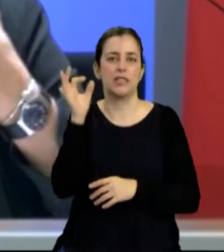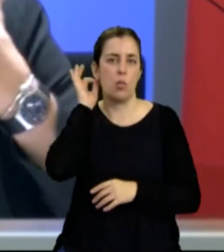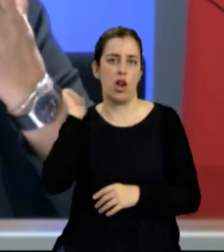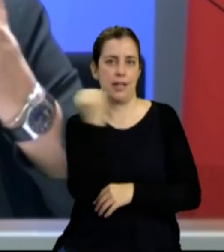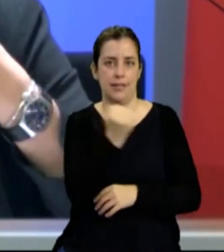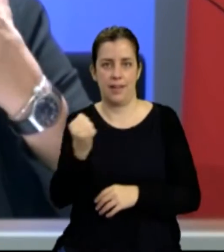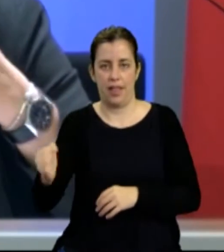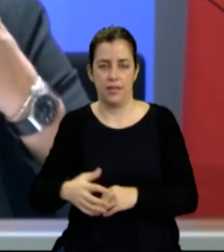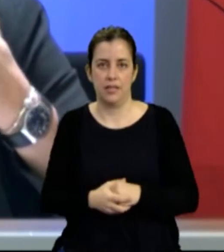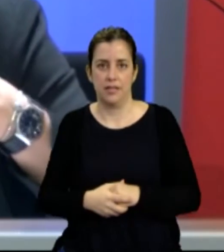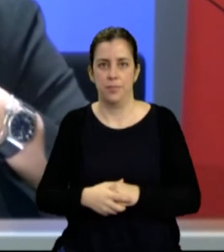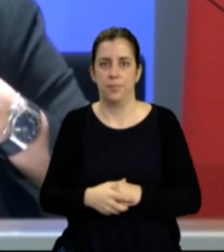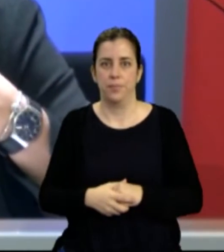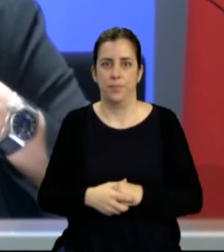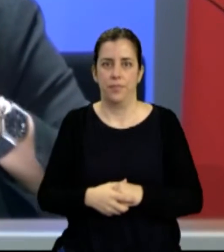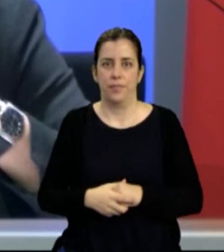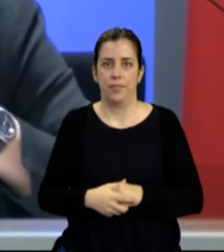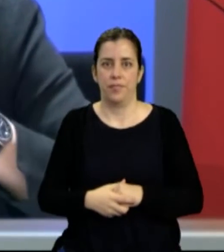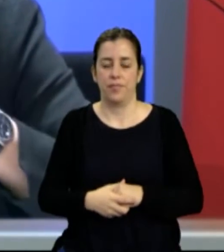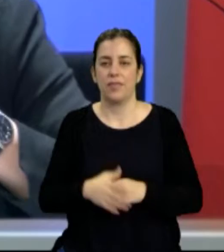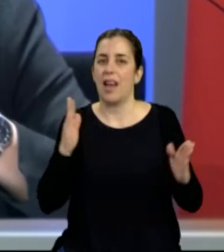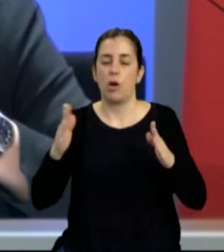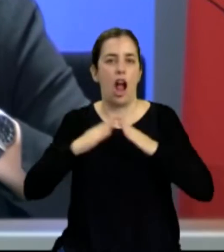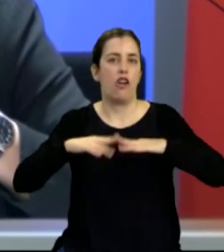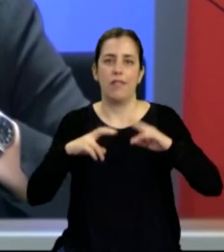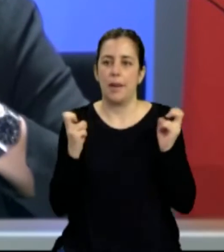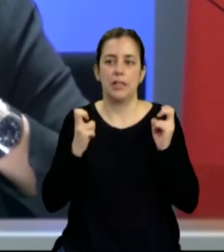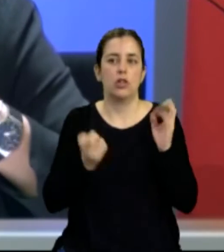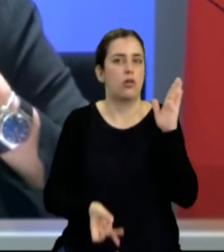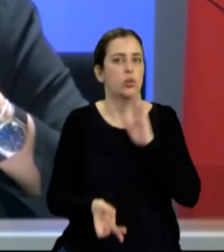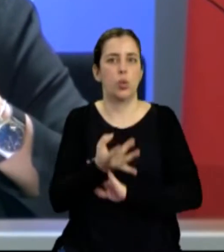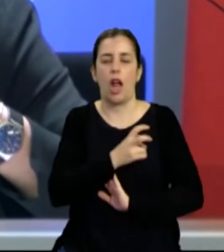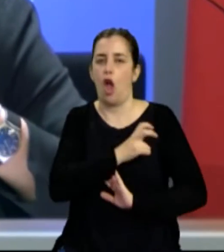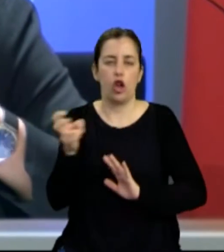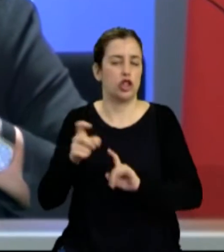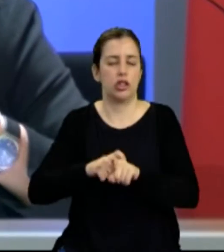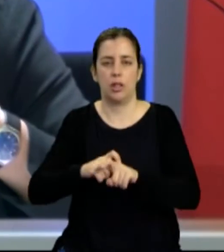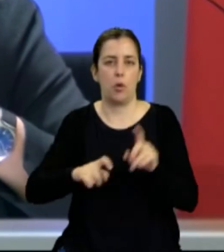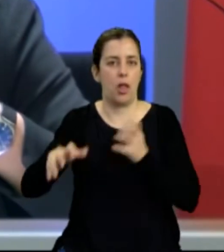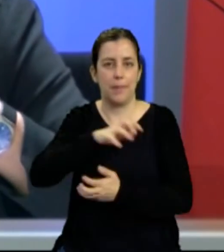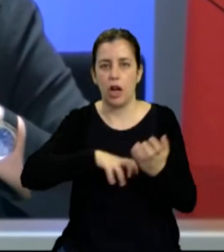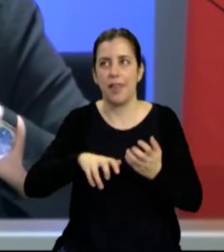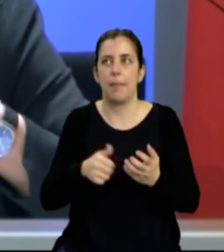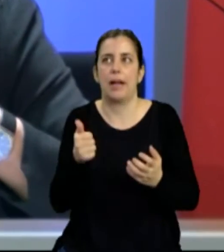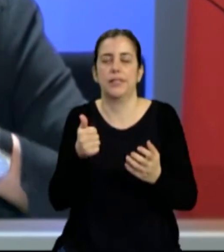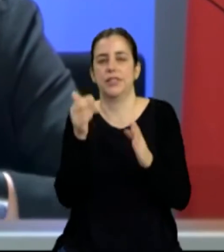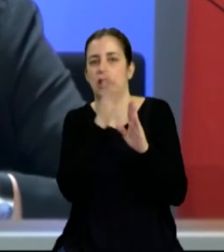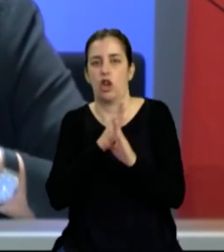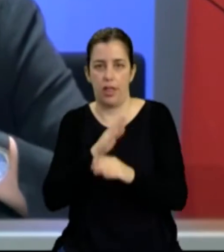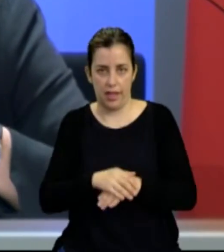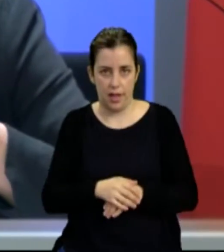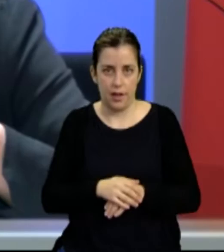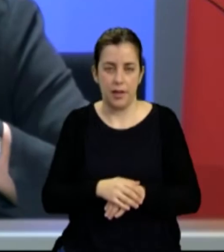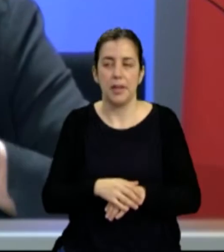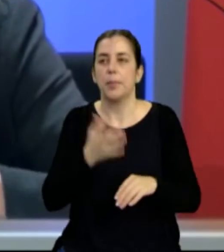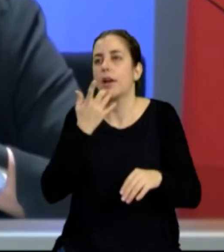confinamiento hizo que otro tipo de violencias que suelen ser más escondidas, ¿no? El tema de mujeres en contextos